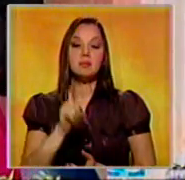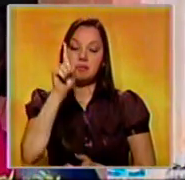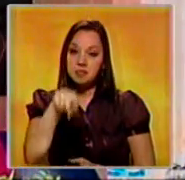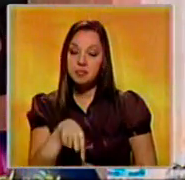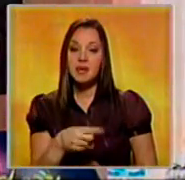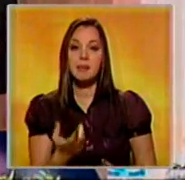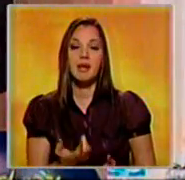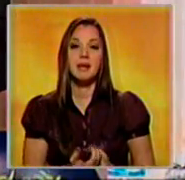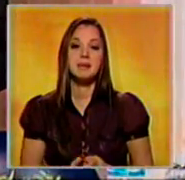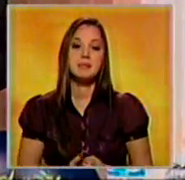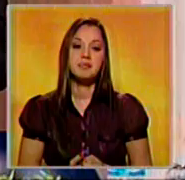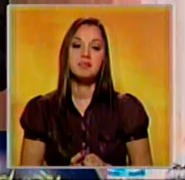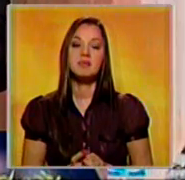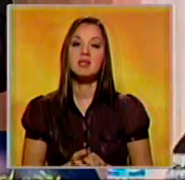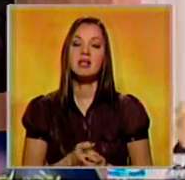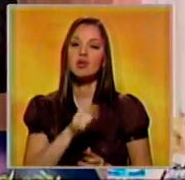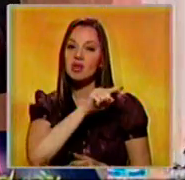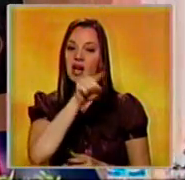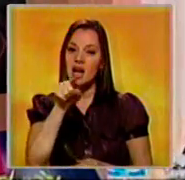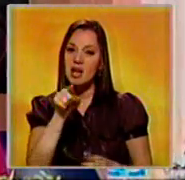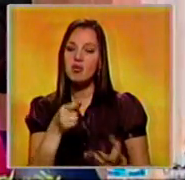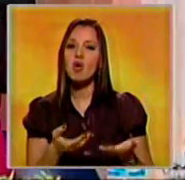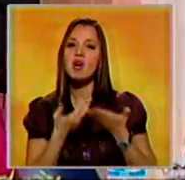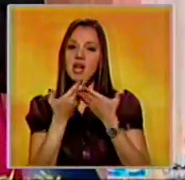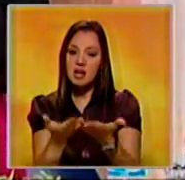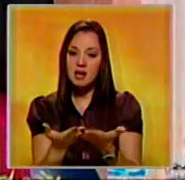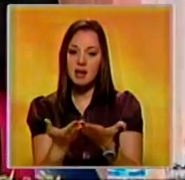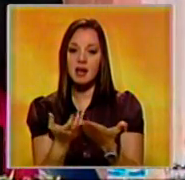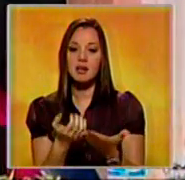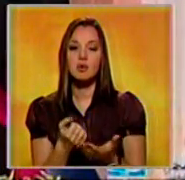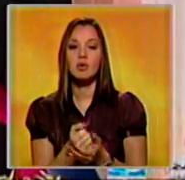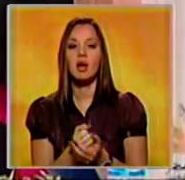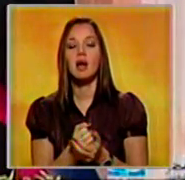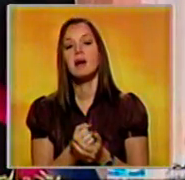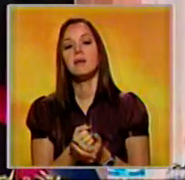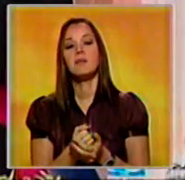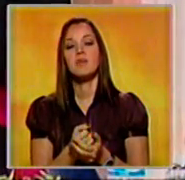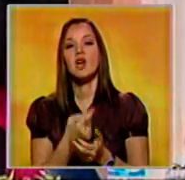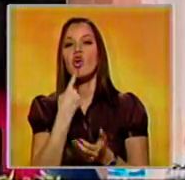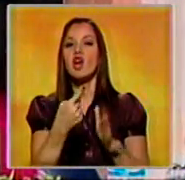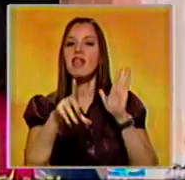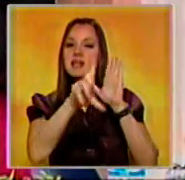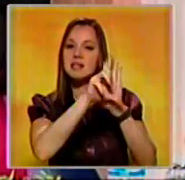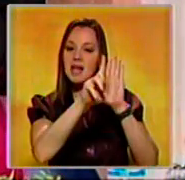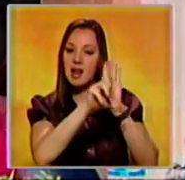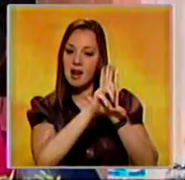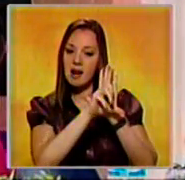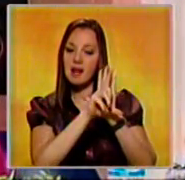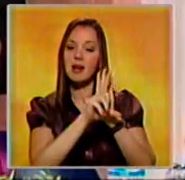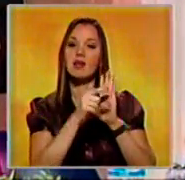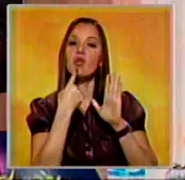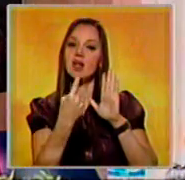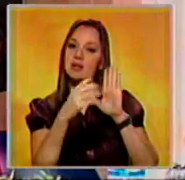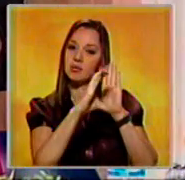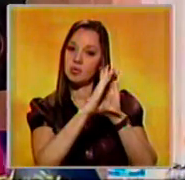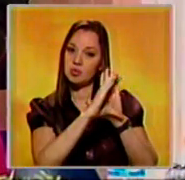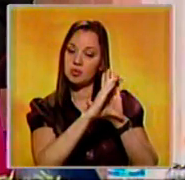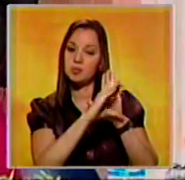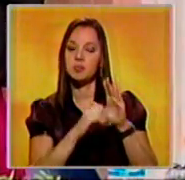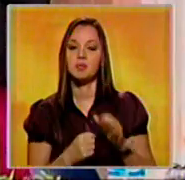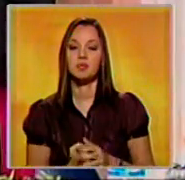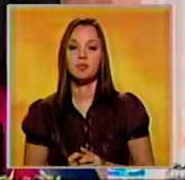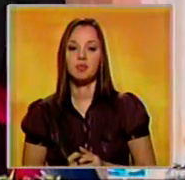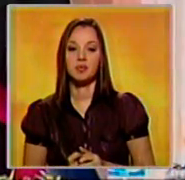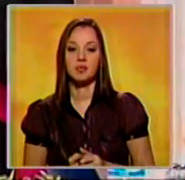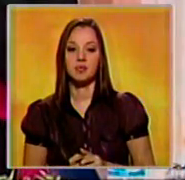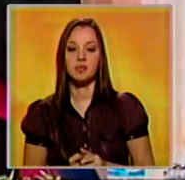moralidad, que son los que sustentan el entramado jurídico, legal y constitucional.